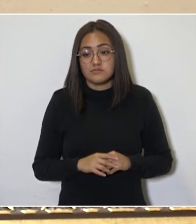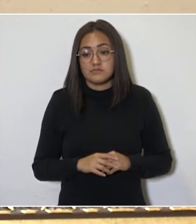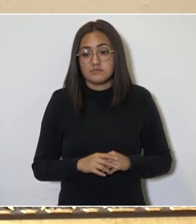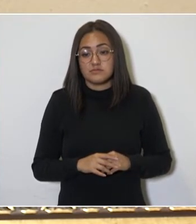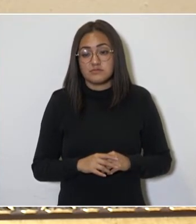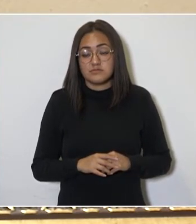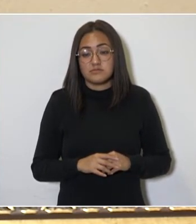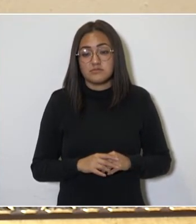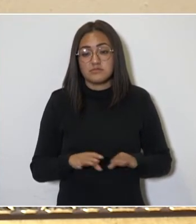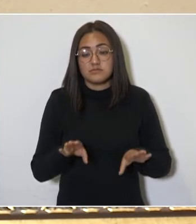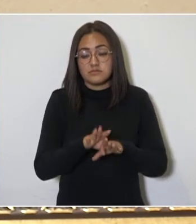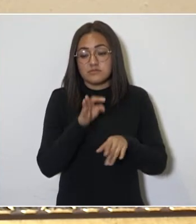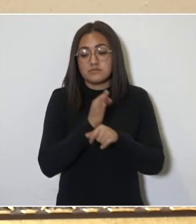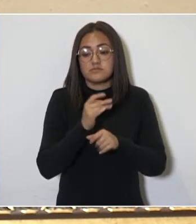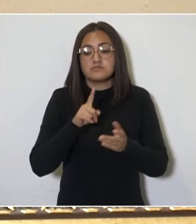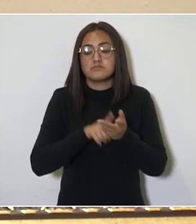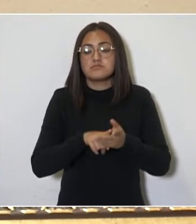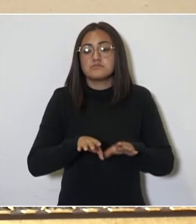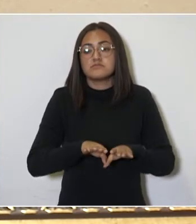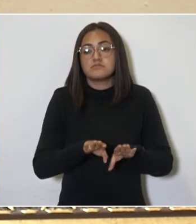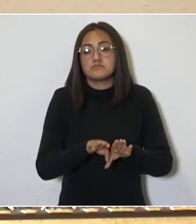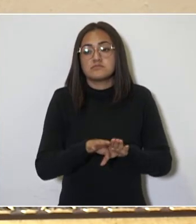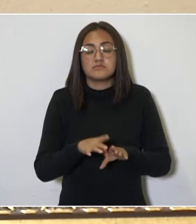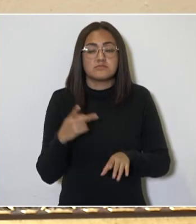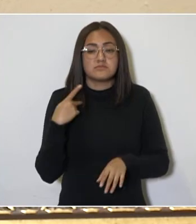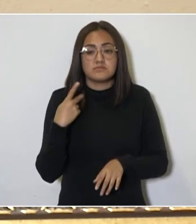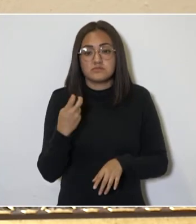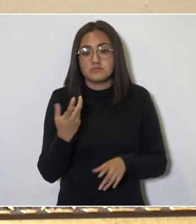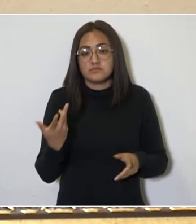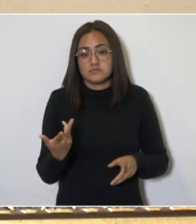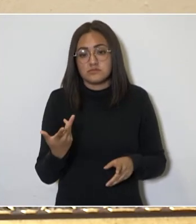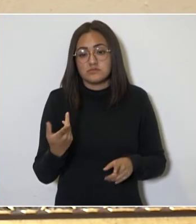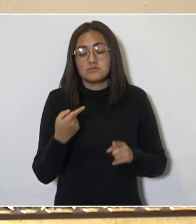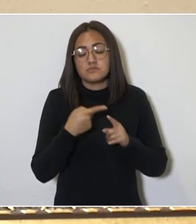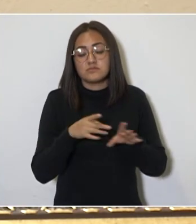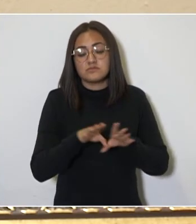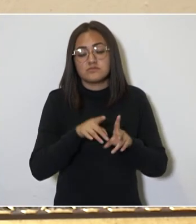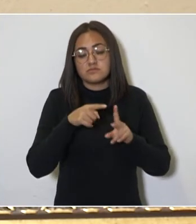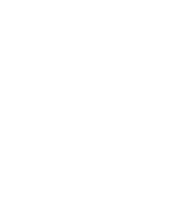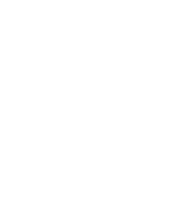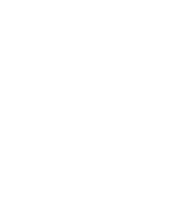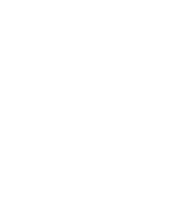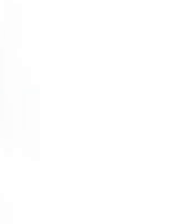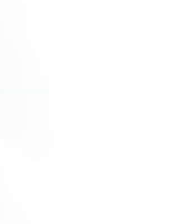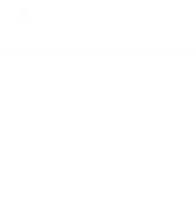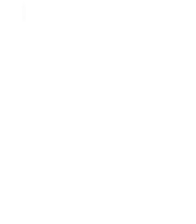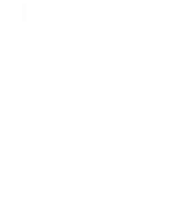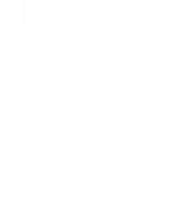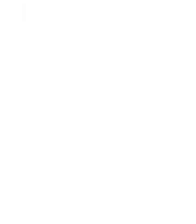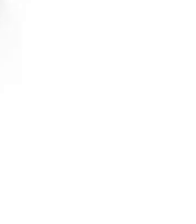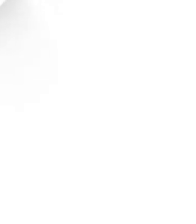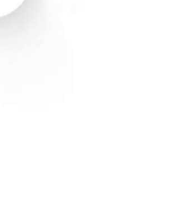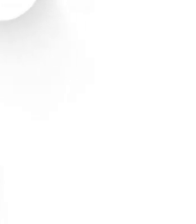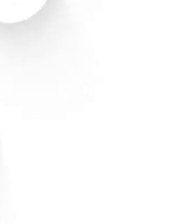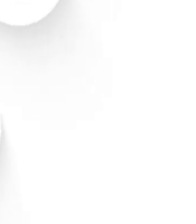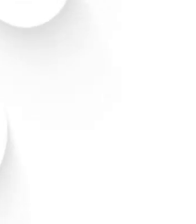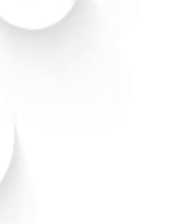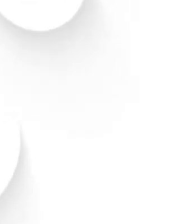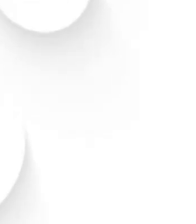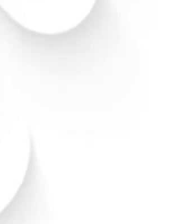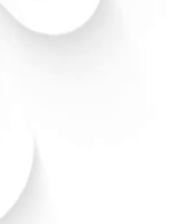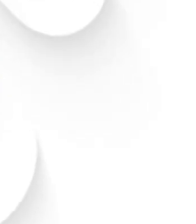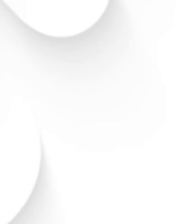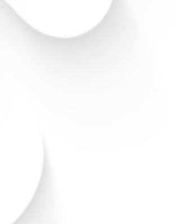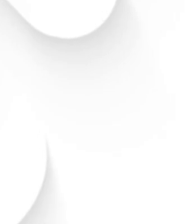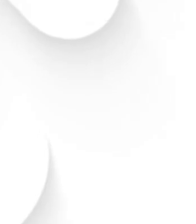distribución política viene por fórmula de lapidación tienes ganas de